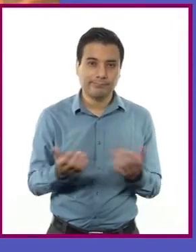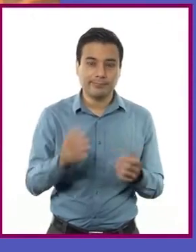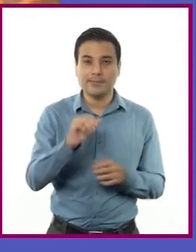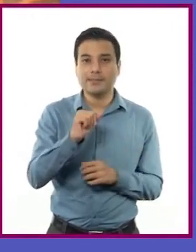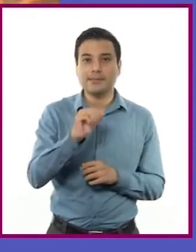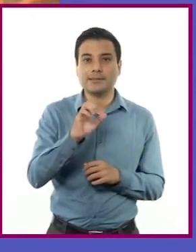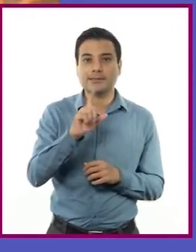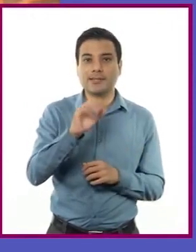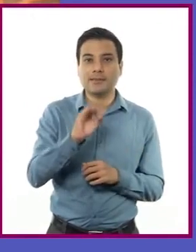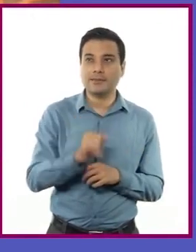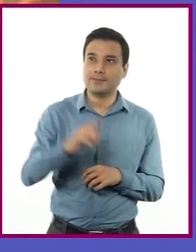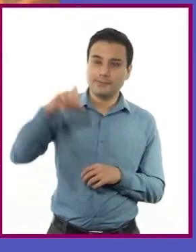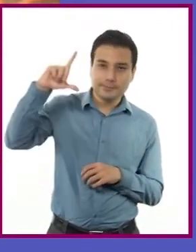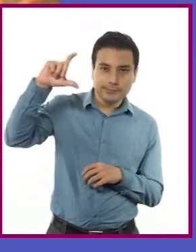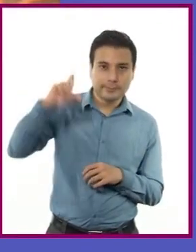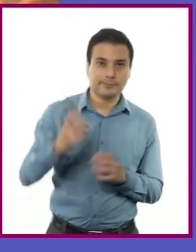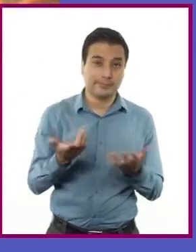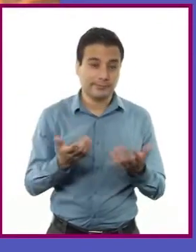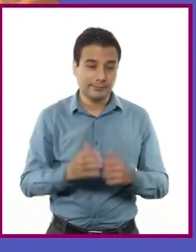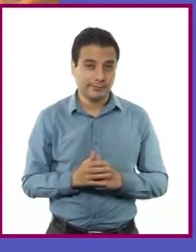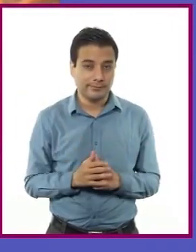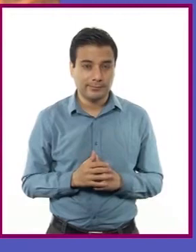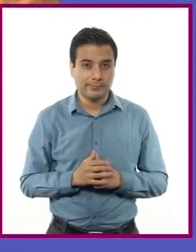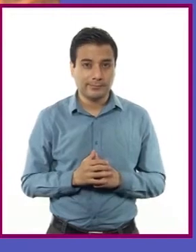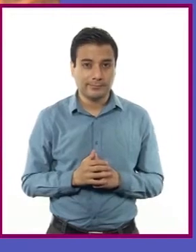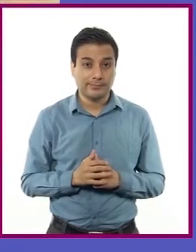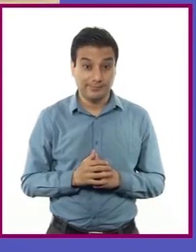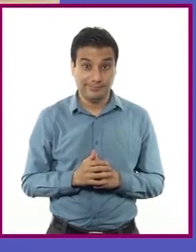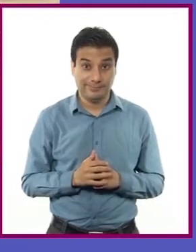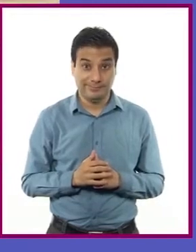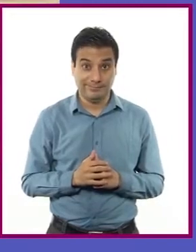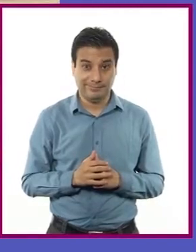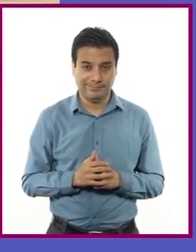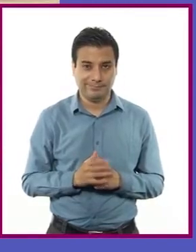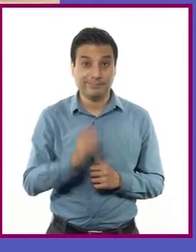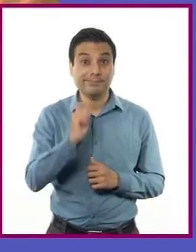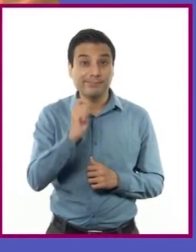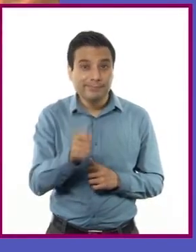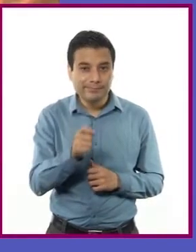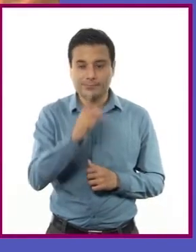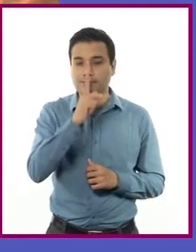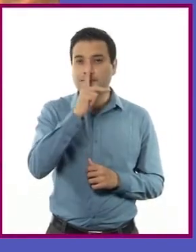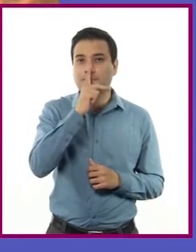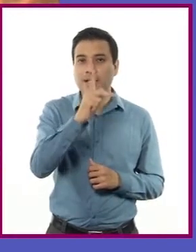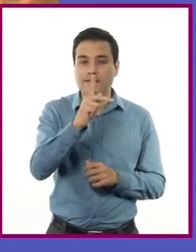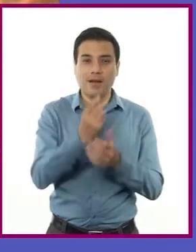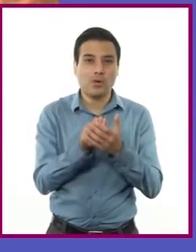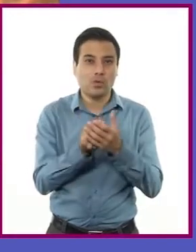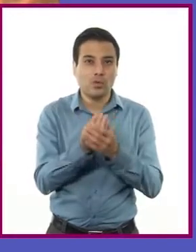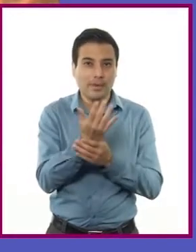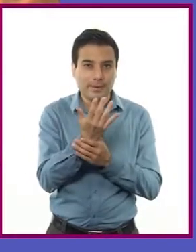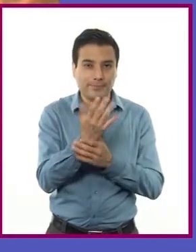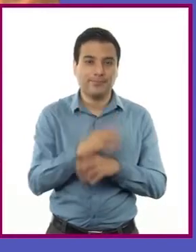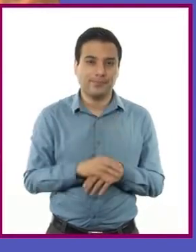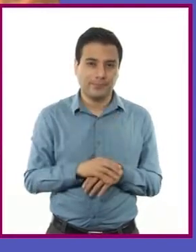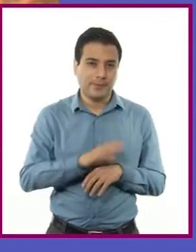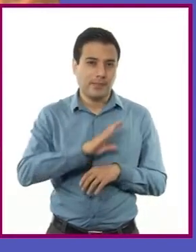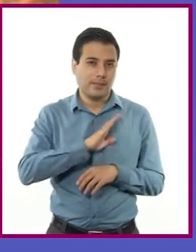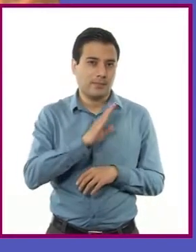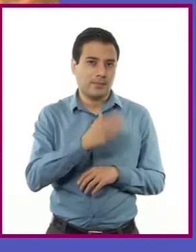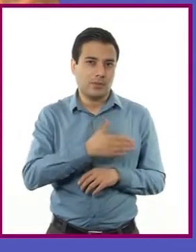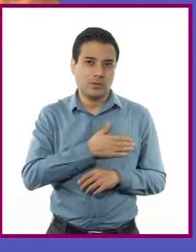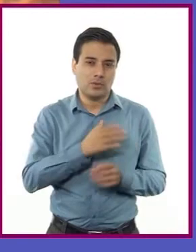como sinónimo de autorretrato. En los dos casos se trata de neologismos que surgen en el español a partir